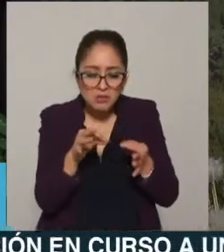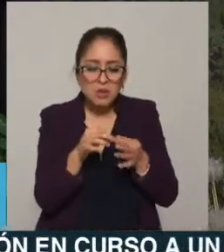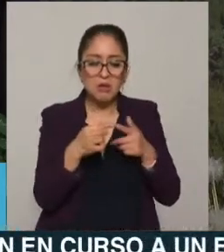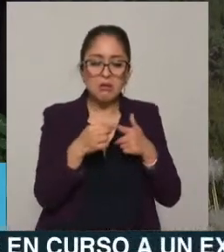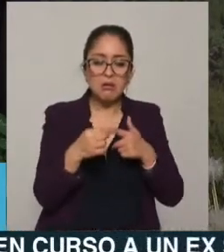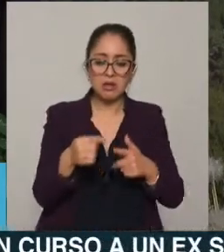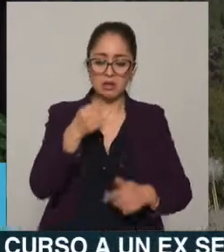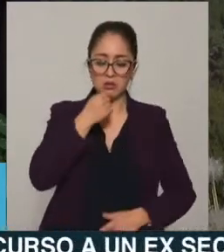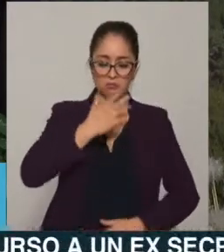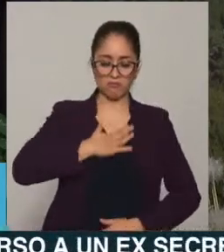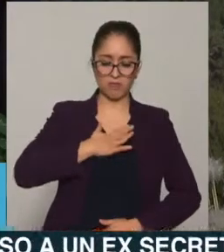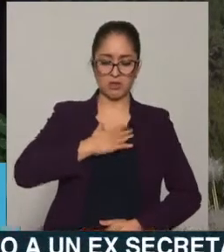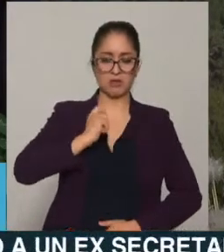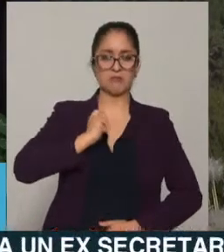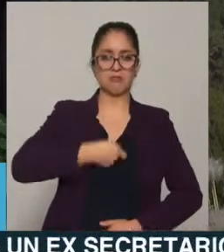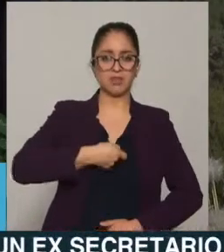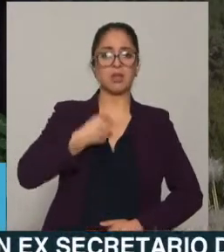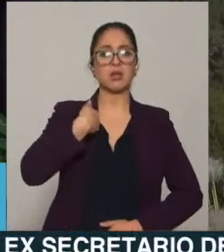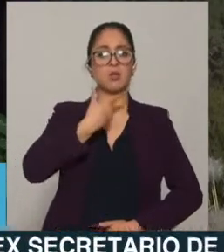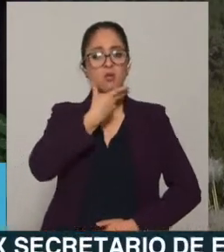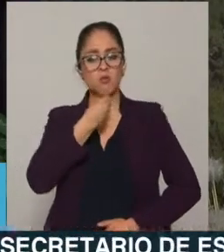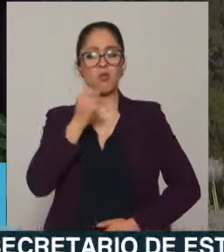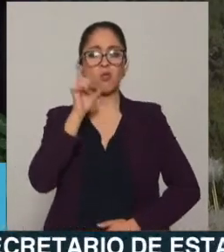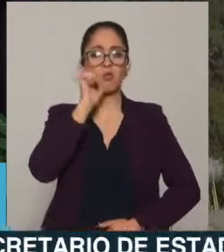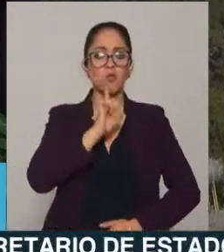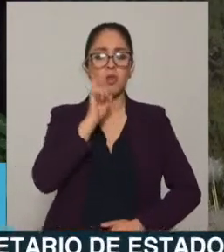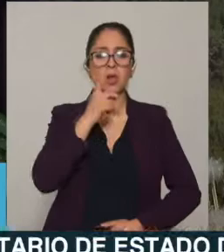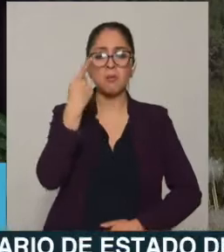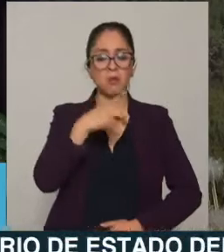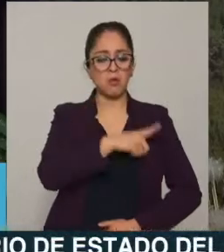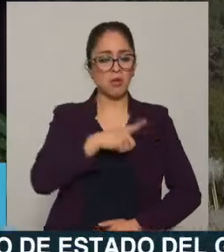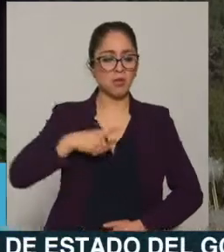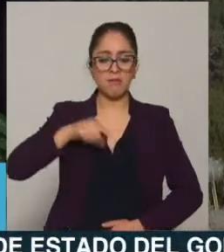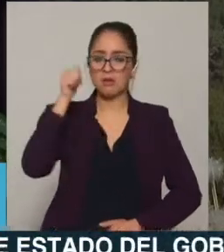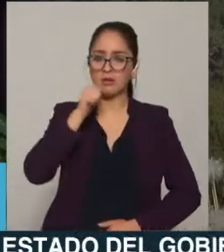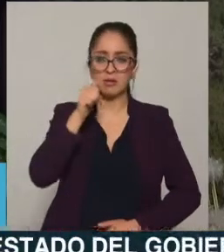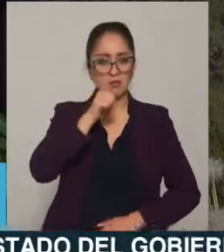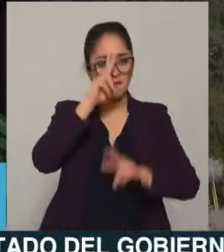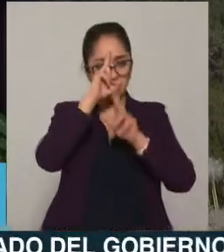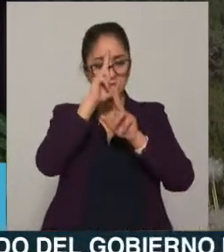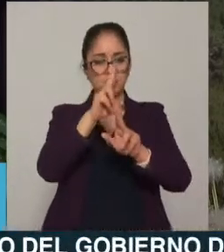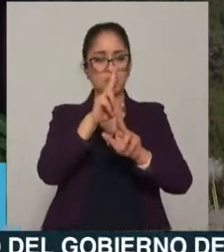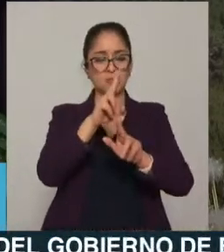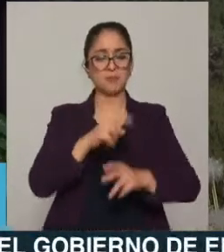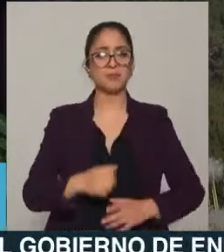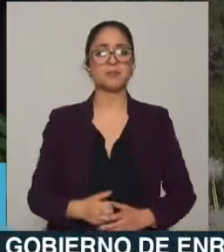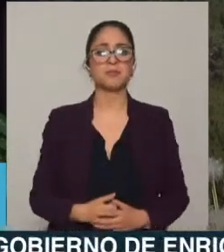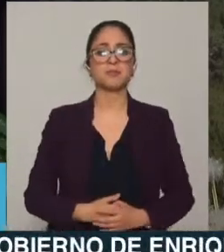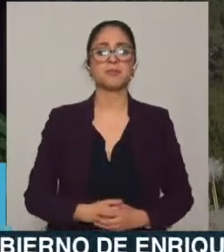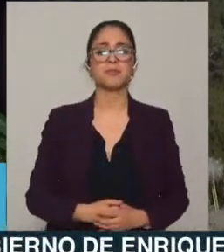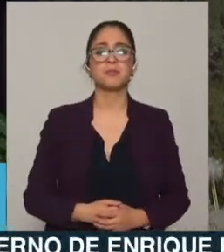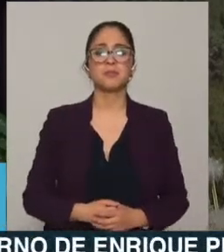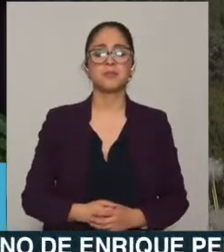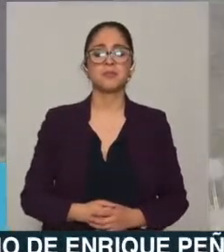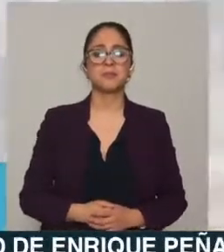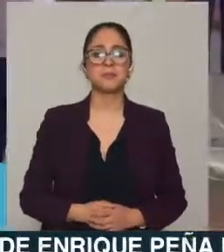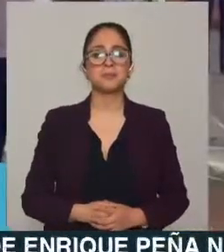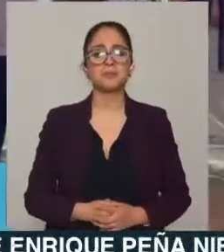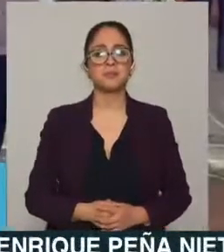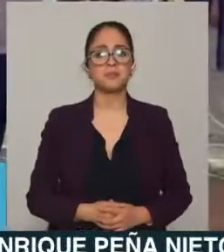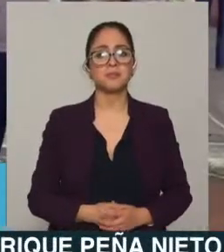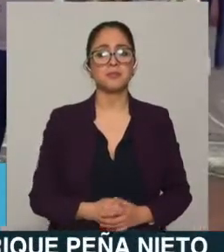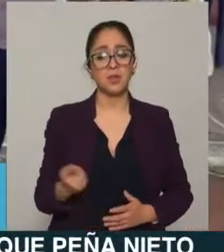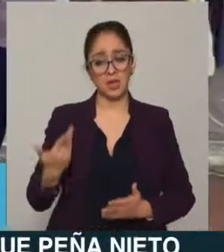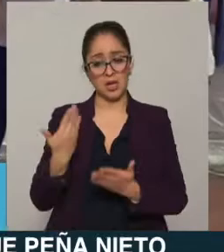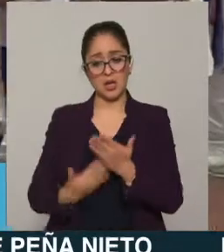a una identificación de género de una manera respetuosa, de una manera amigable? Bueno, mira, actualmente el DIF y